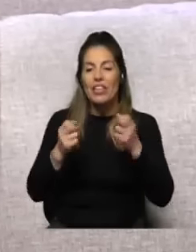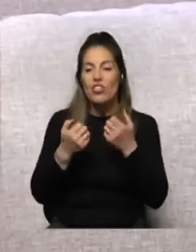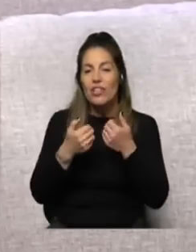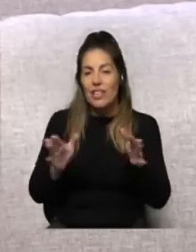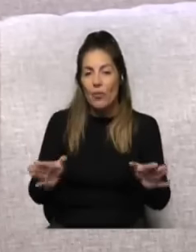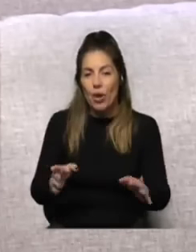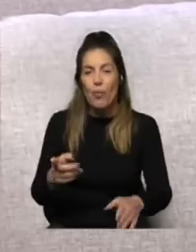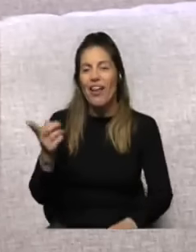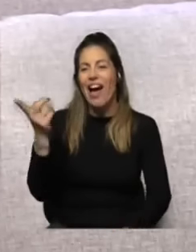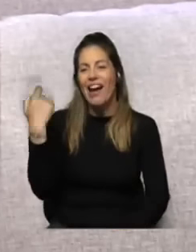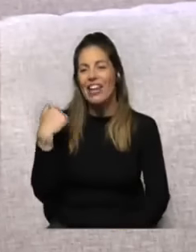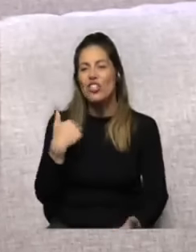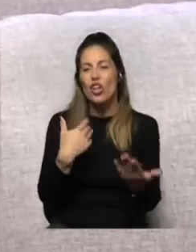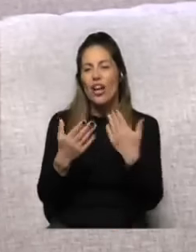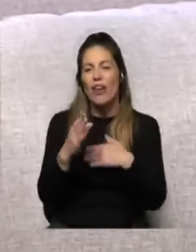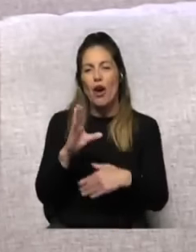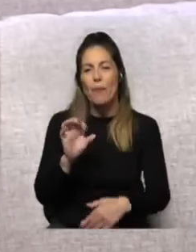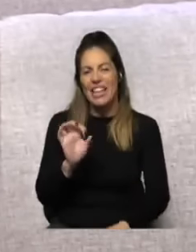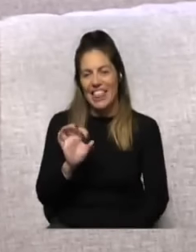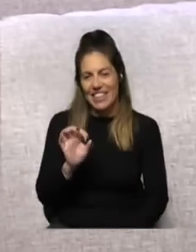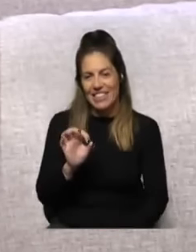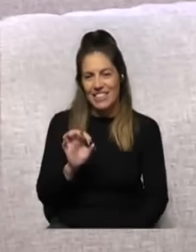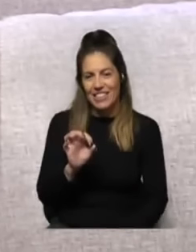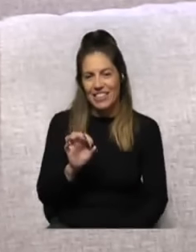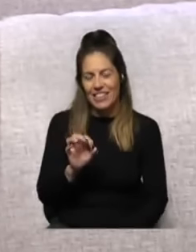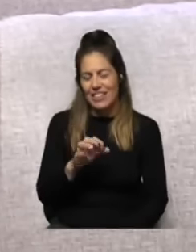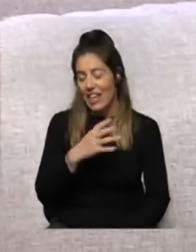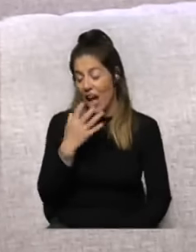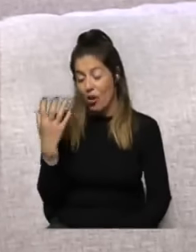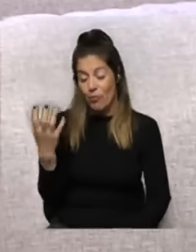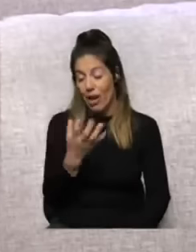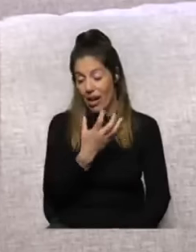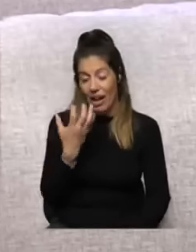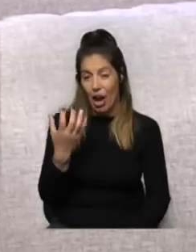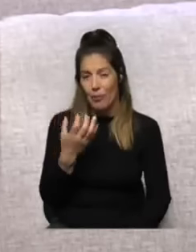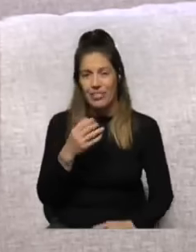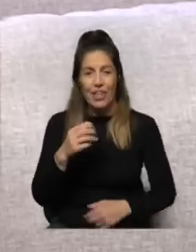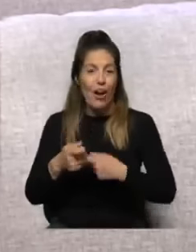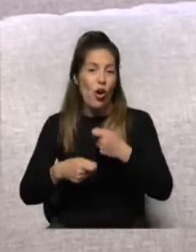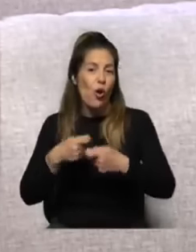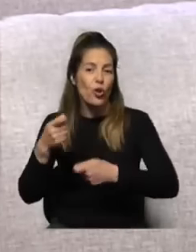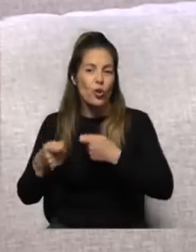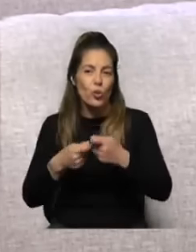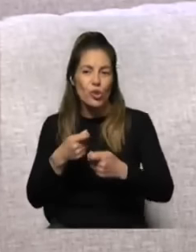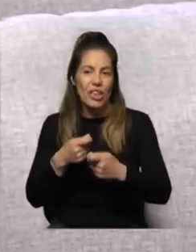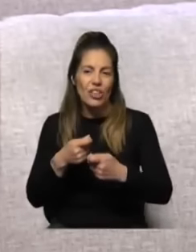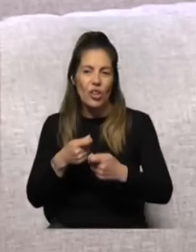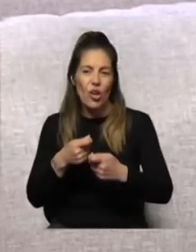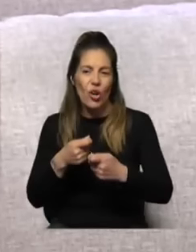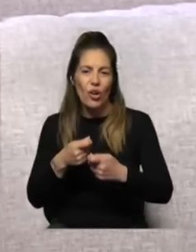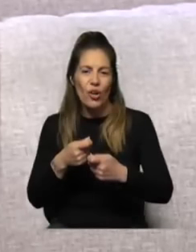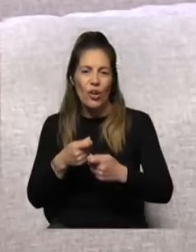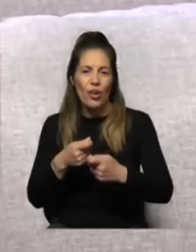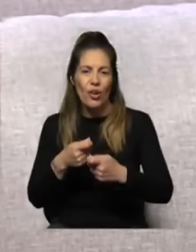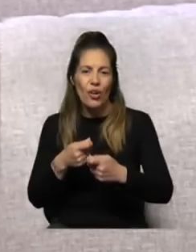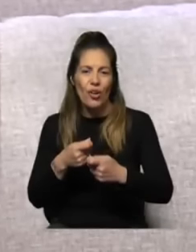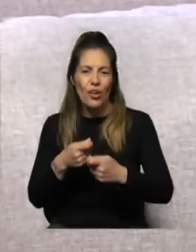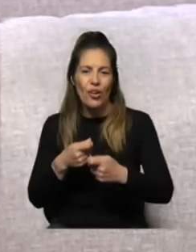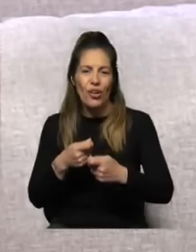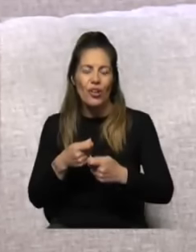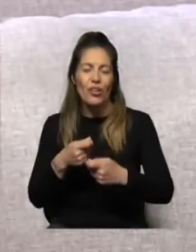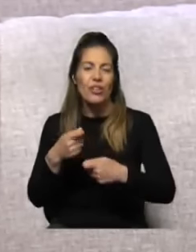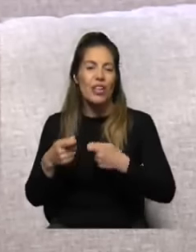aquella trama de la que hablaba Penades, es tan macabro todo, que se estaba construyendo una trama, desde el